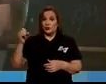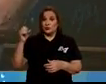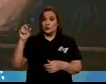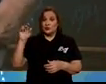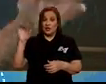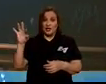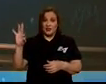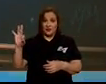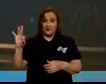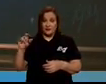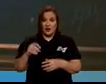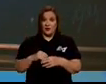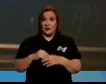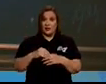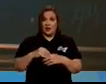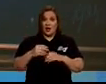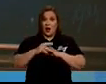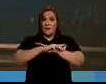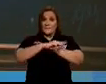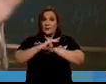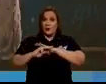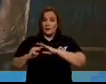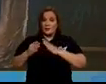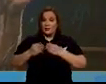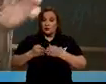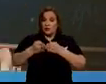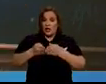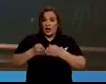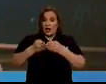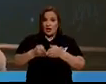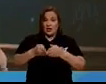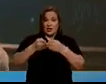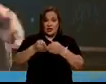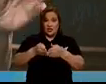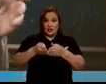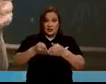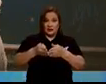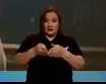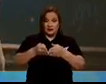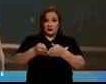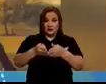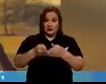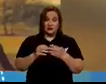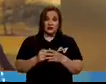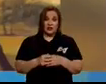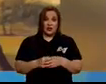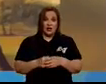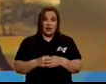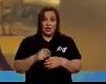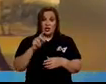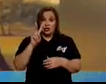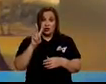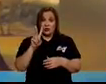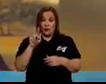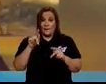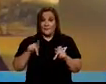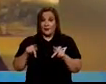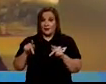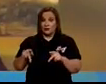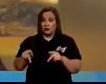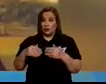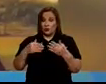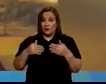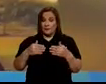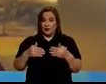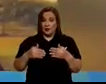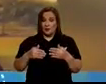por mar, manda en una lancha moderna de la época de Costanera, manda a dos delegados de Panamá a